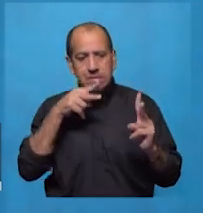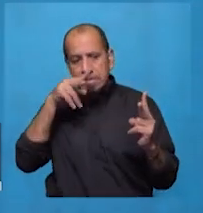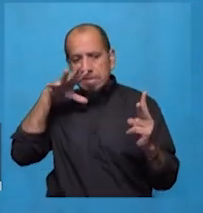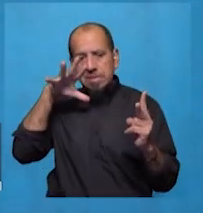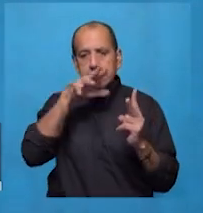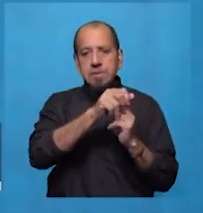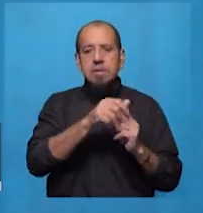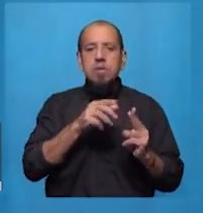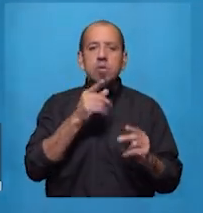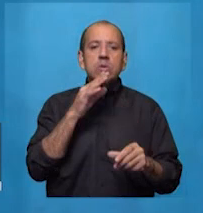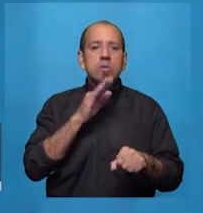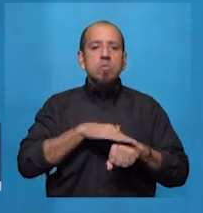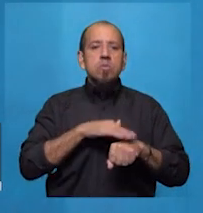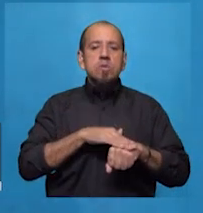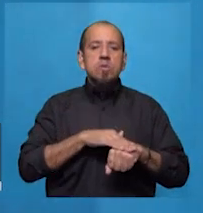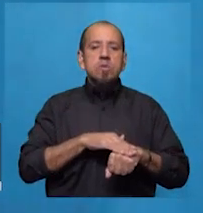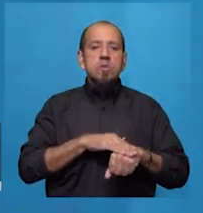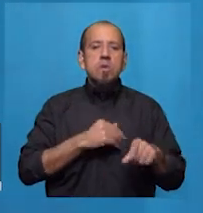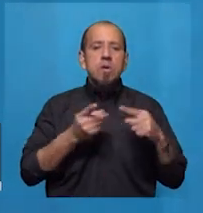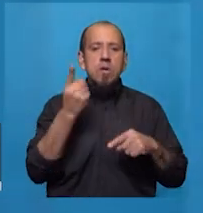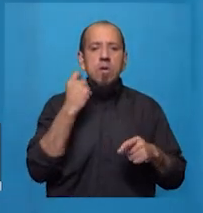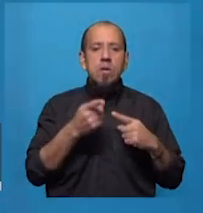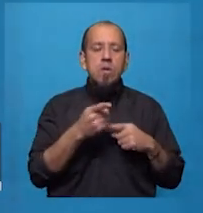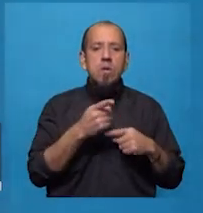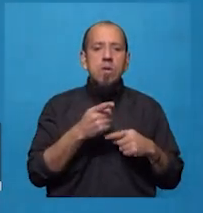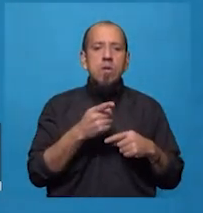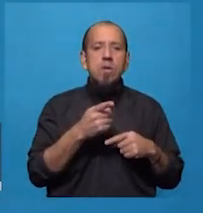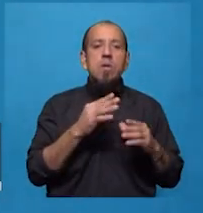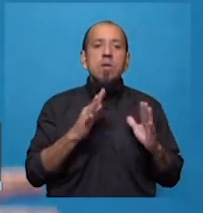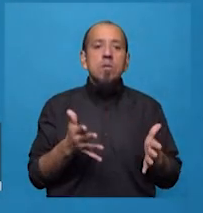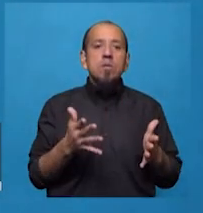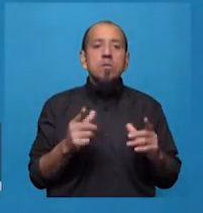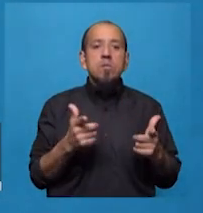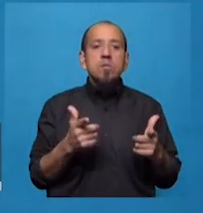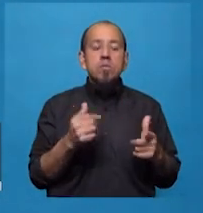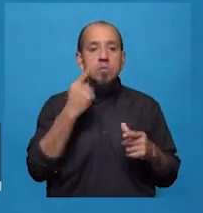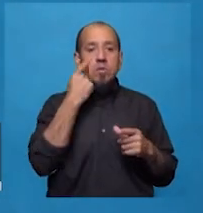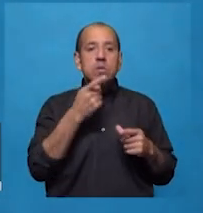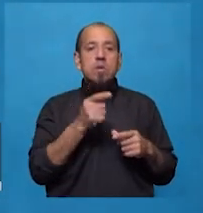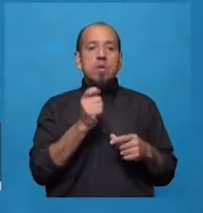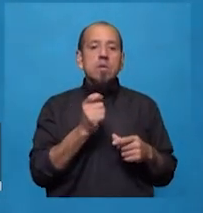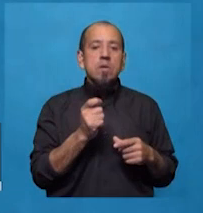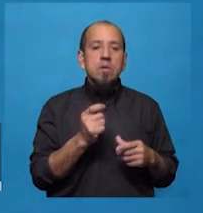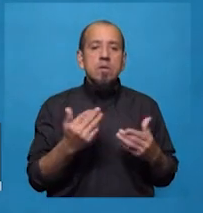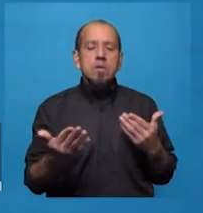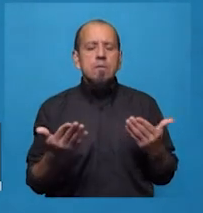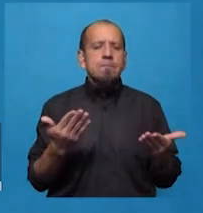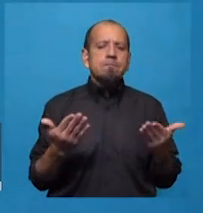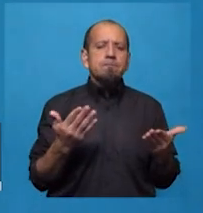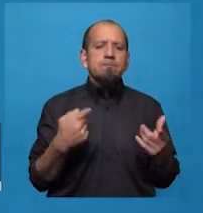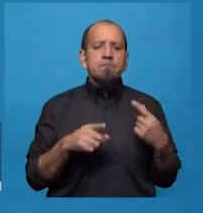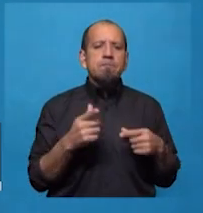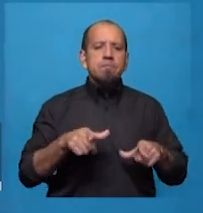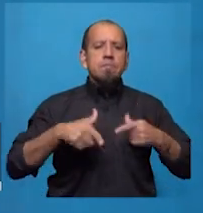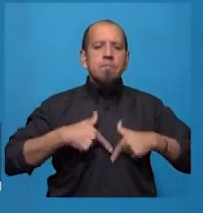ya tenemos identificados de los responsables luego ayer salió el jefe de policía Montevideo que Aparentemente no están identificados O sea esas idas y vueltas muestran